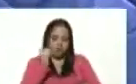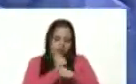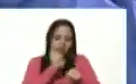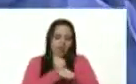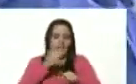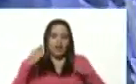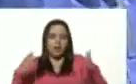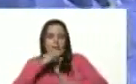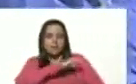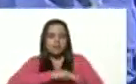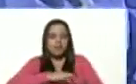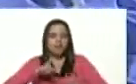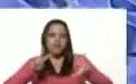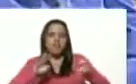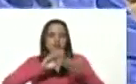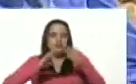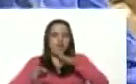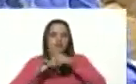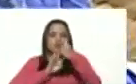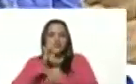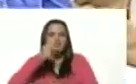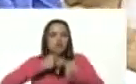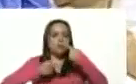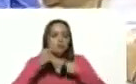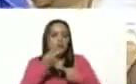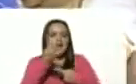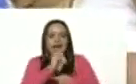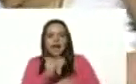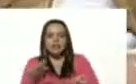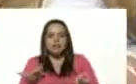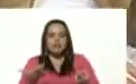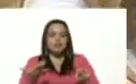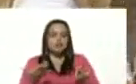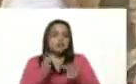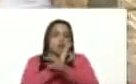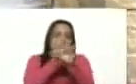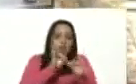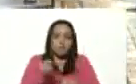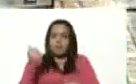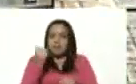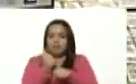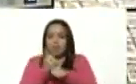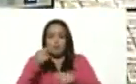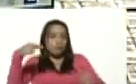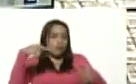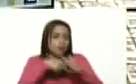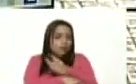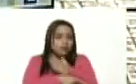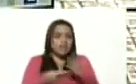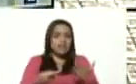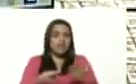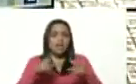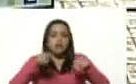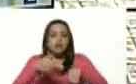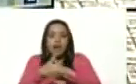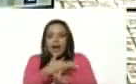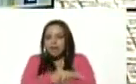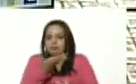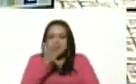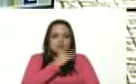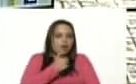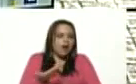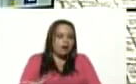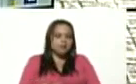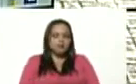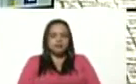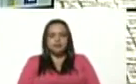misión Barrio Nuevo, Barrio Tricolor, adquiere una dimensión y una profundidad que no había tenido antes.